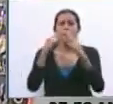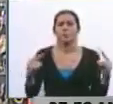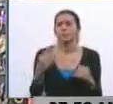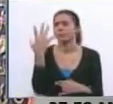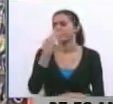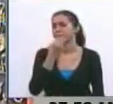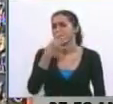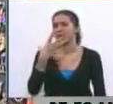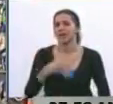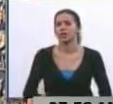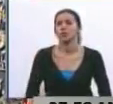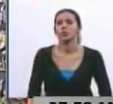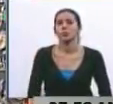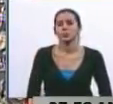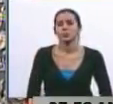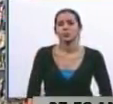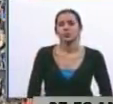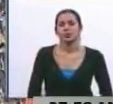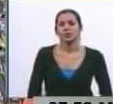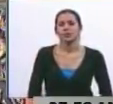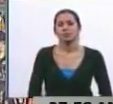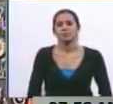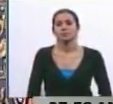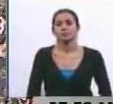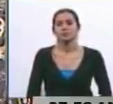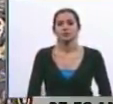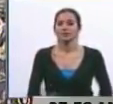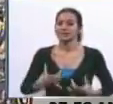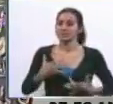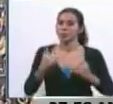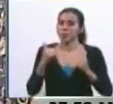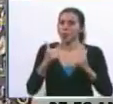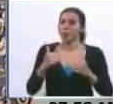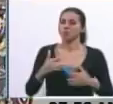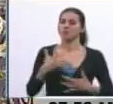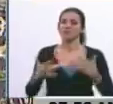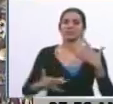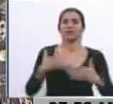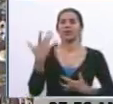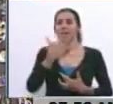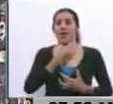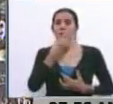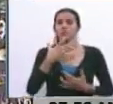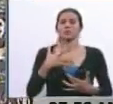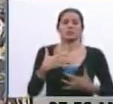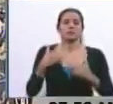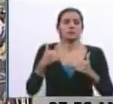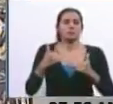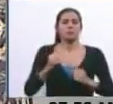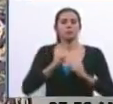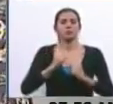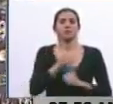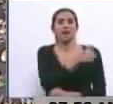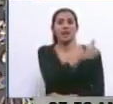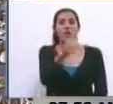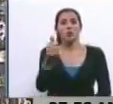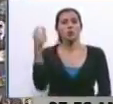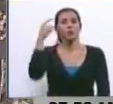fue maravillosa, le dio a esa vibra hermosa que se sintió en esa cumbre todos y cada uno de los